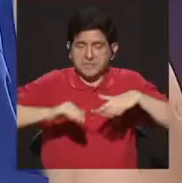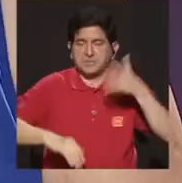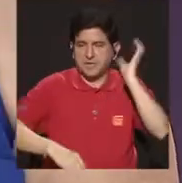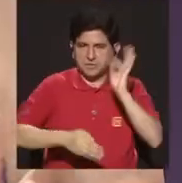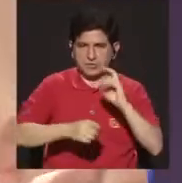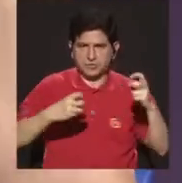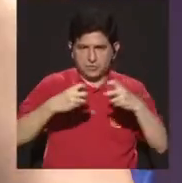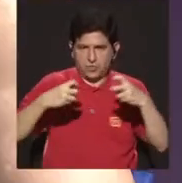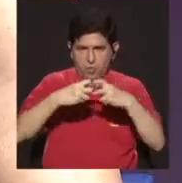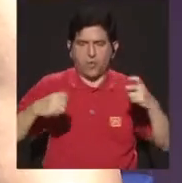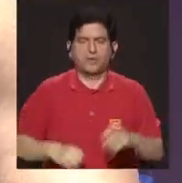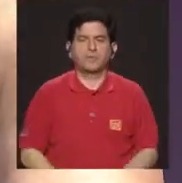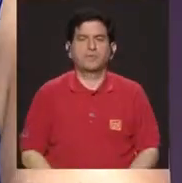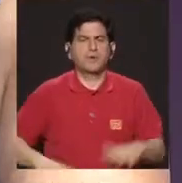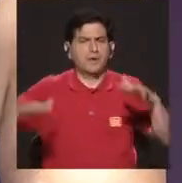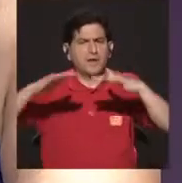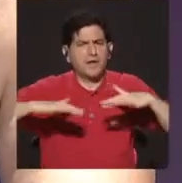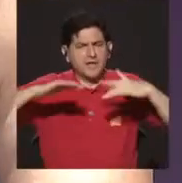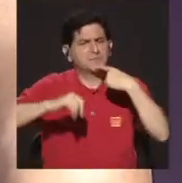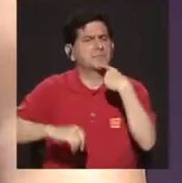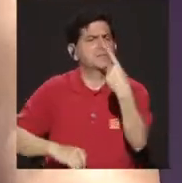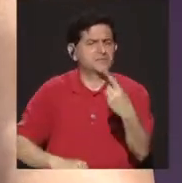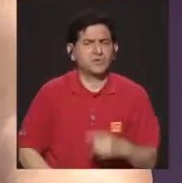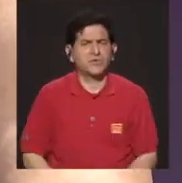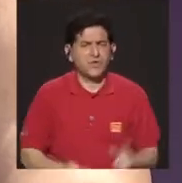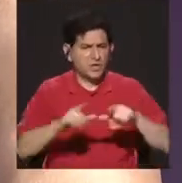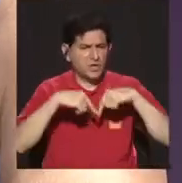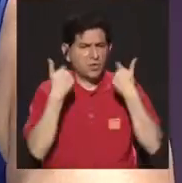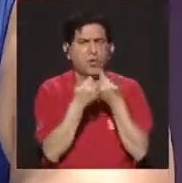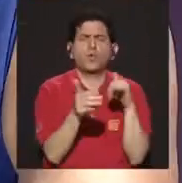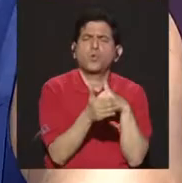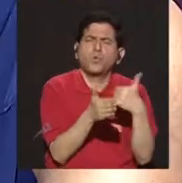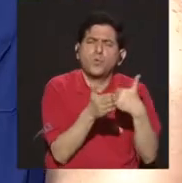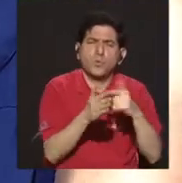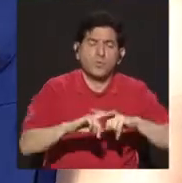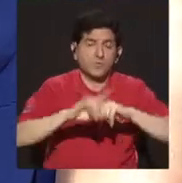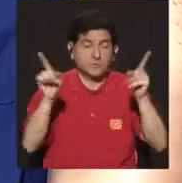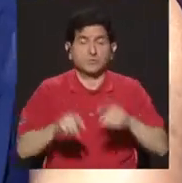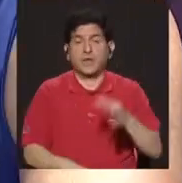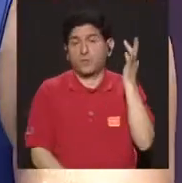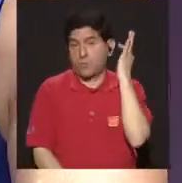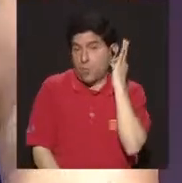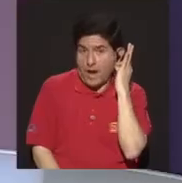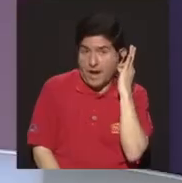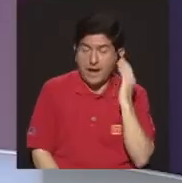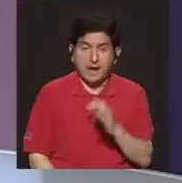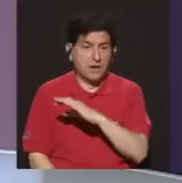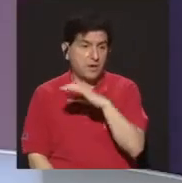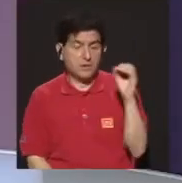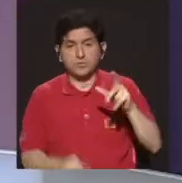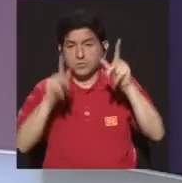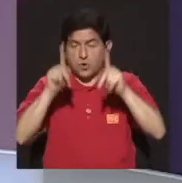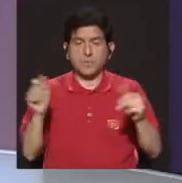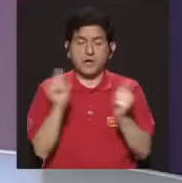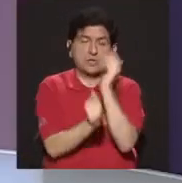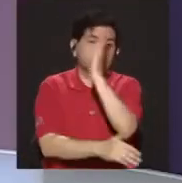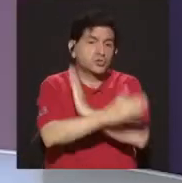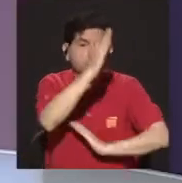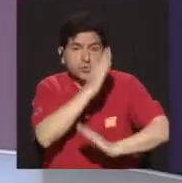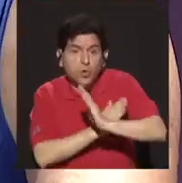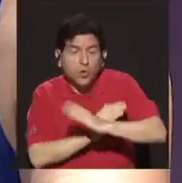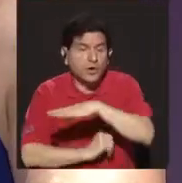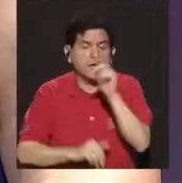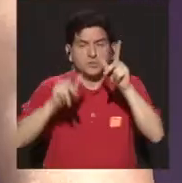espacios por ejemplo para bueno ustedes mencionan para grupos vulnerables pero espacios para mujeres espacios para personas con discapacidad